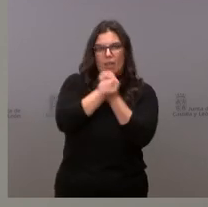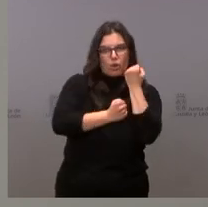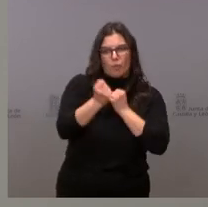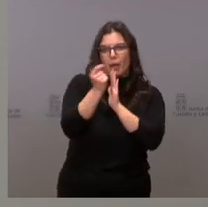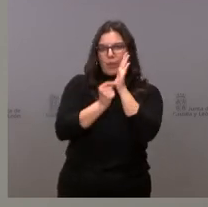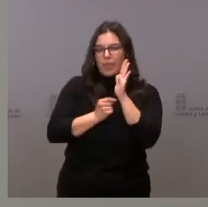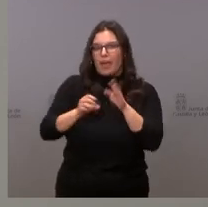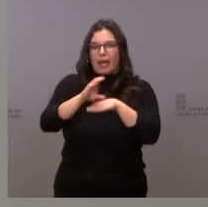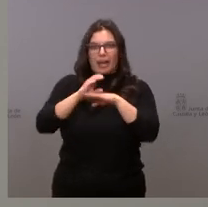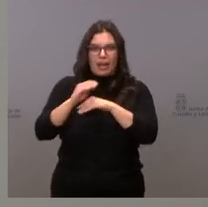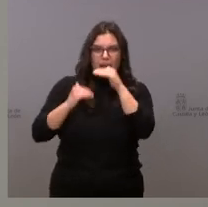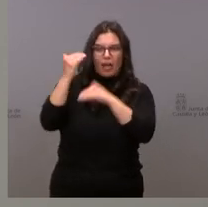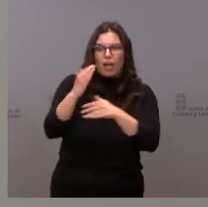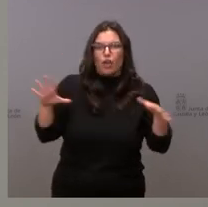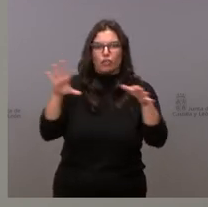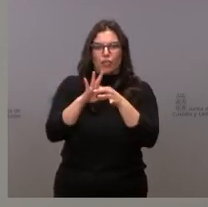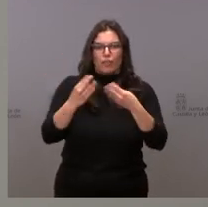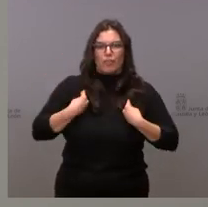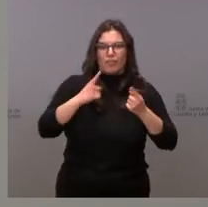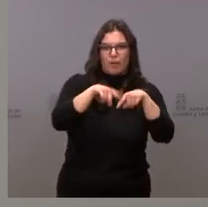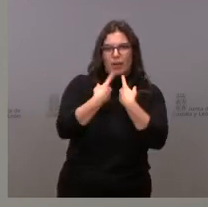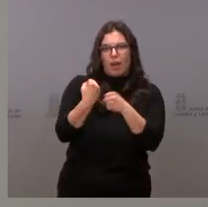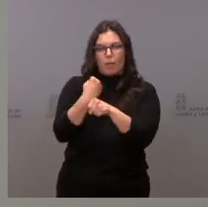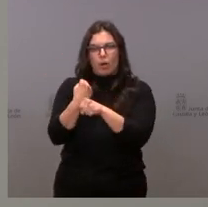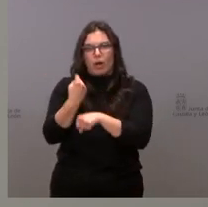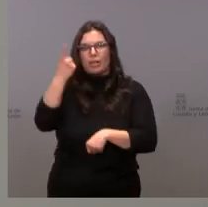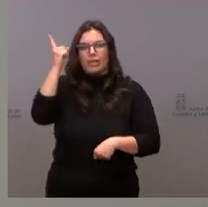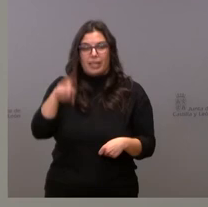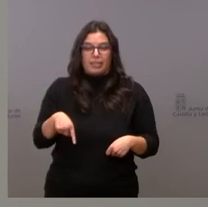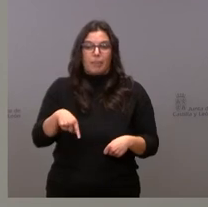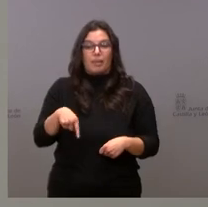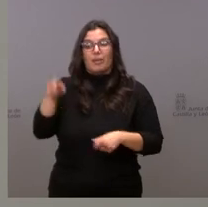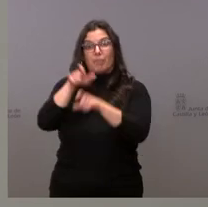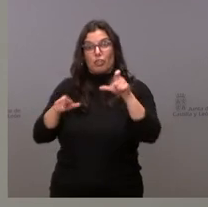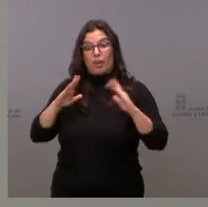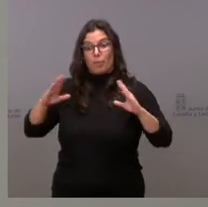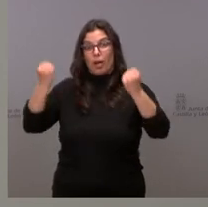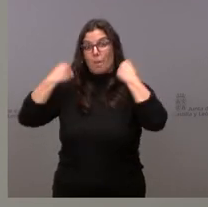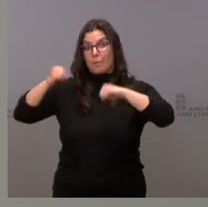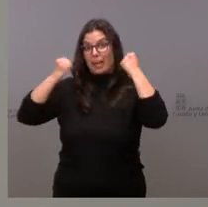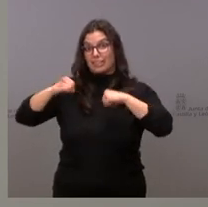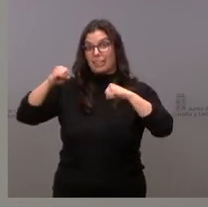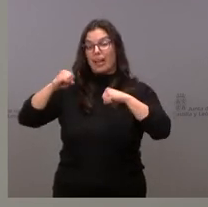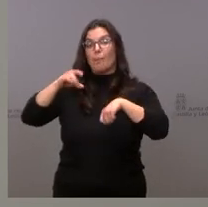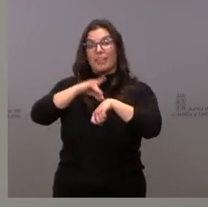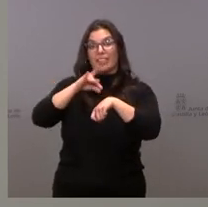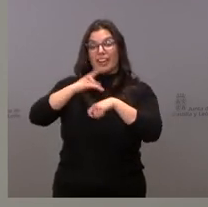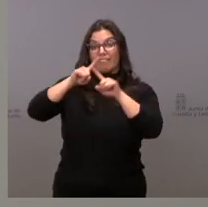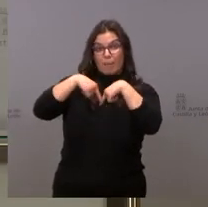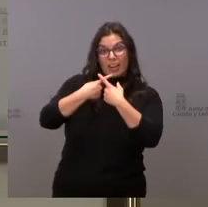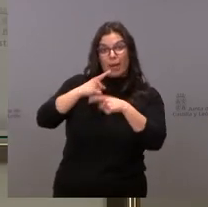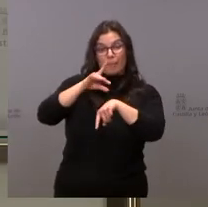medidas de carreras medidas de conciliación de la vida familiar llevando a los residentes de familia de medicina familiar y comunitaria al medio